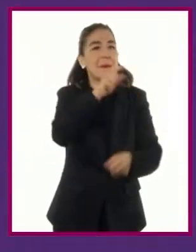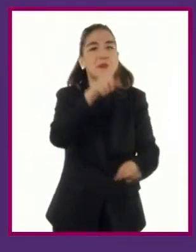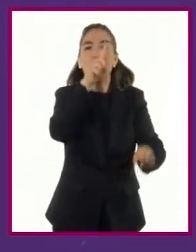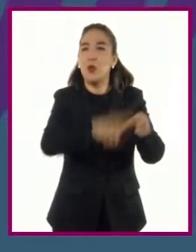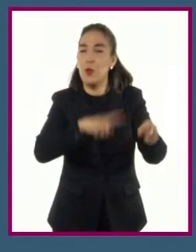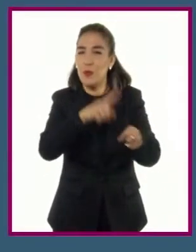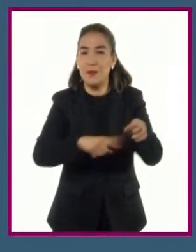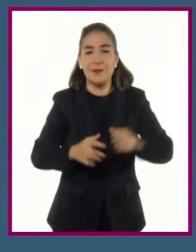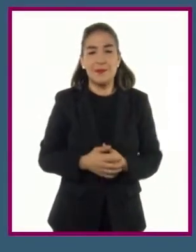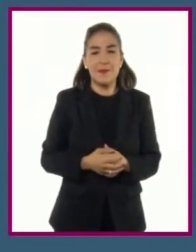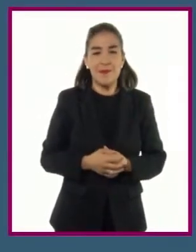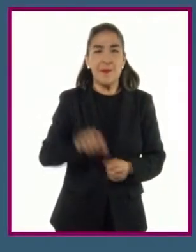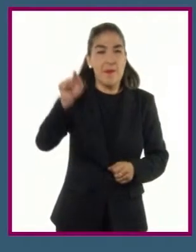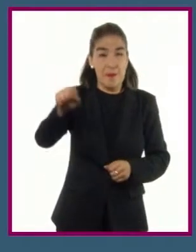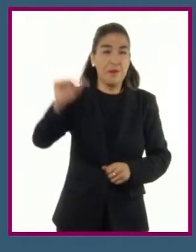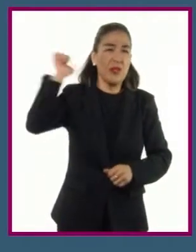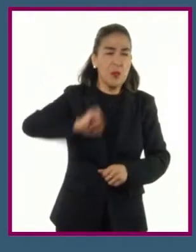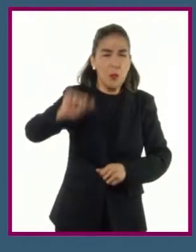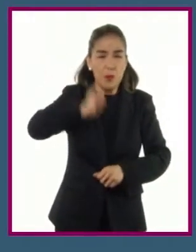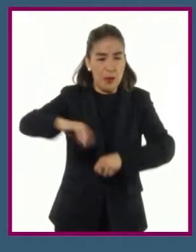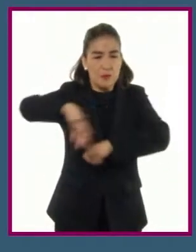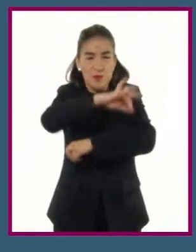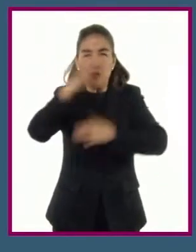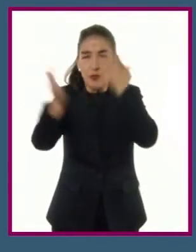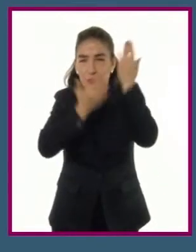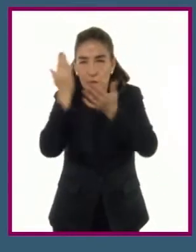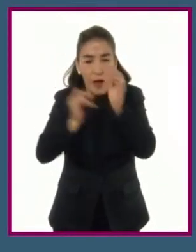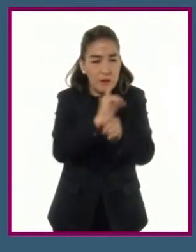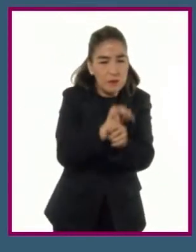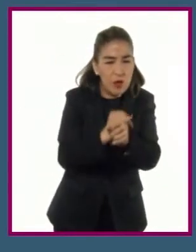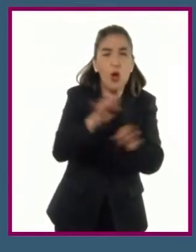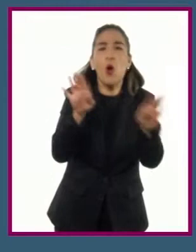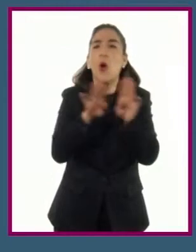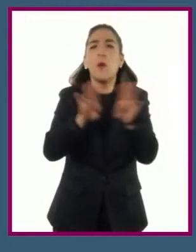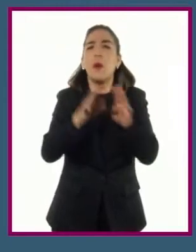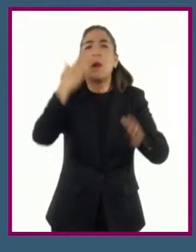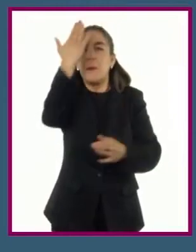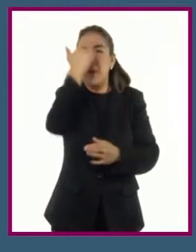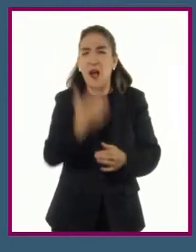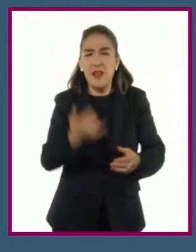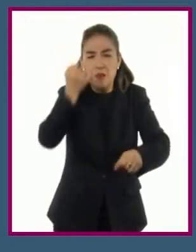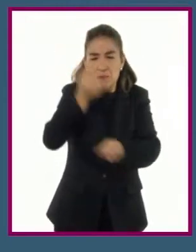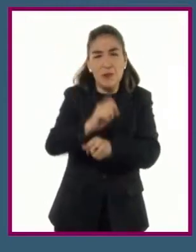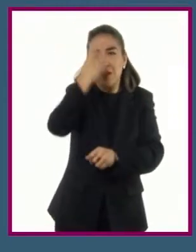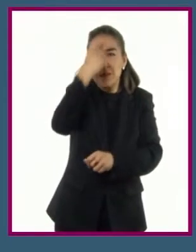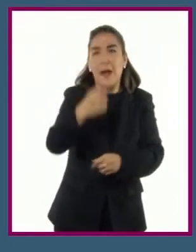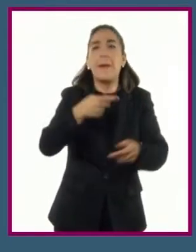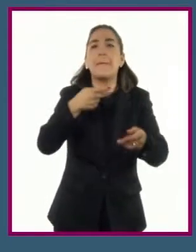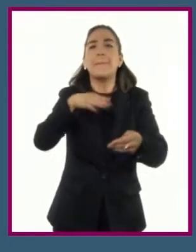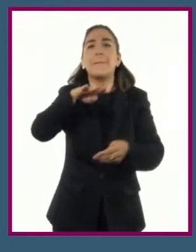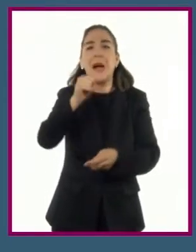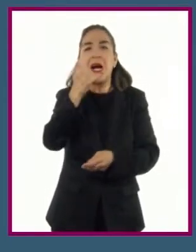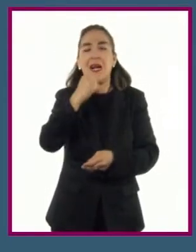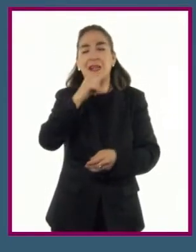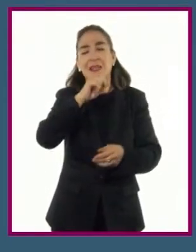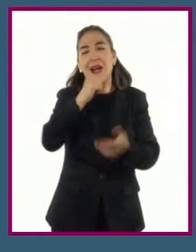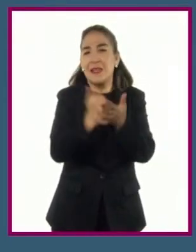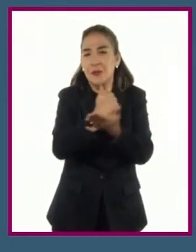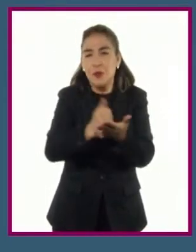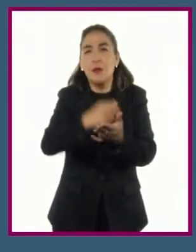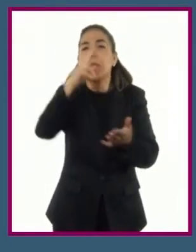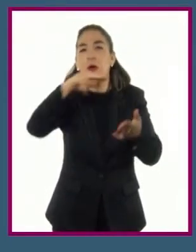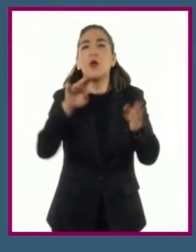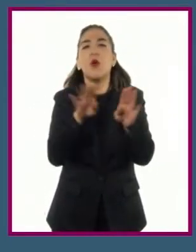color. Los arqueólogos descubrieron que el azul maya se preparaba mezclando arcilla con índigo, una planta que